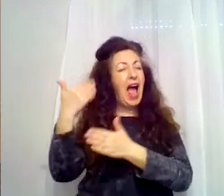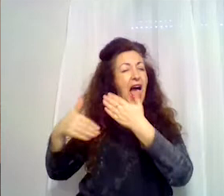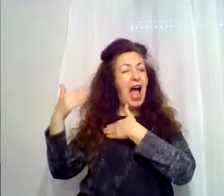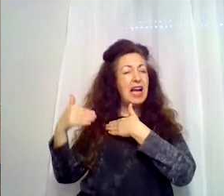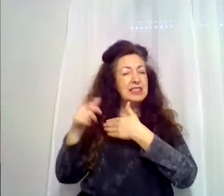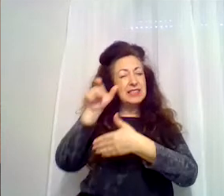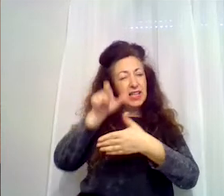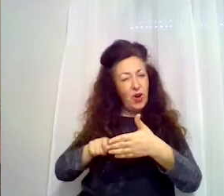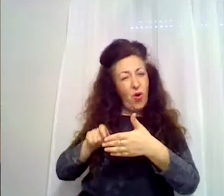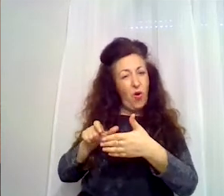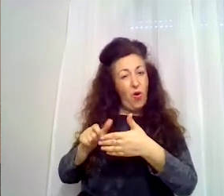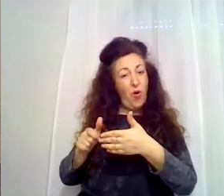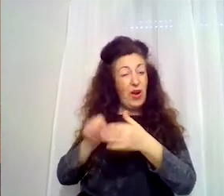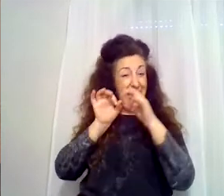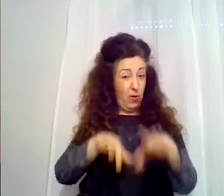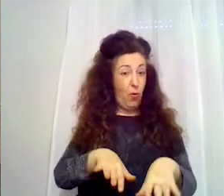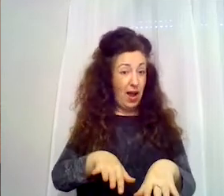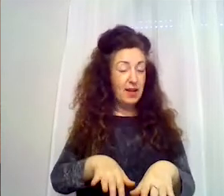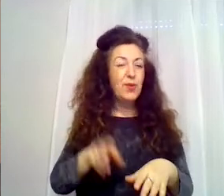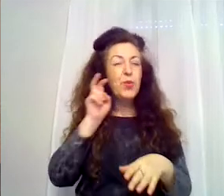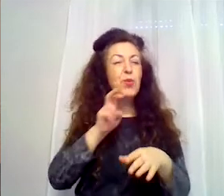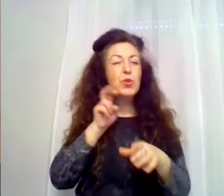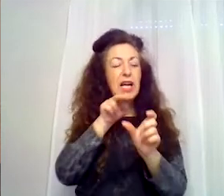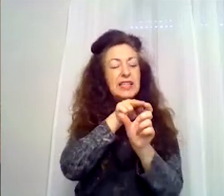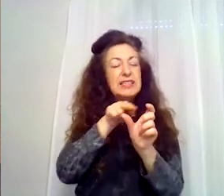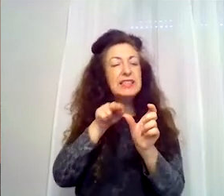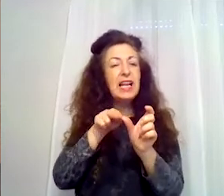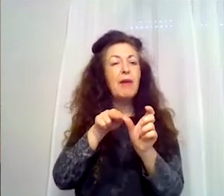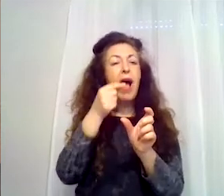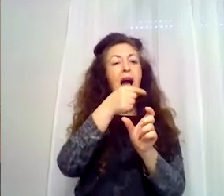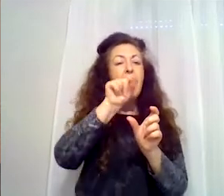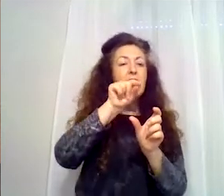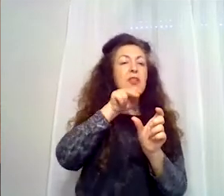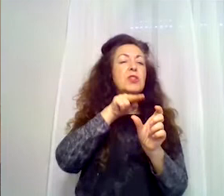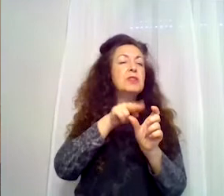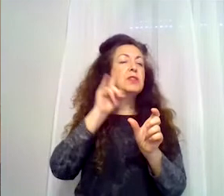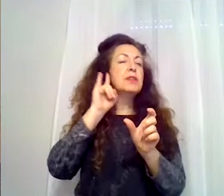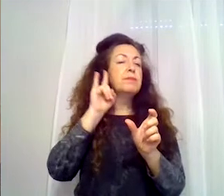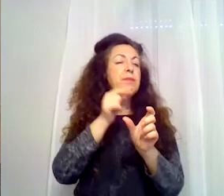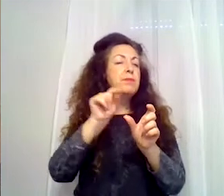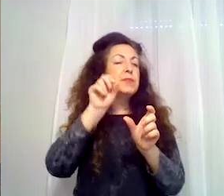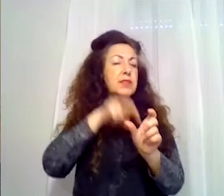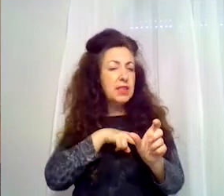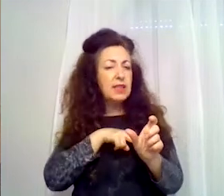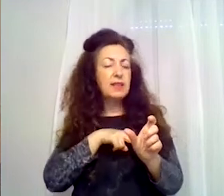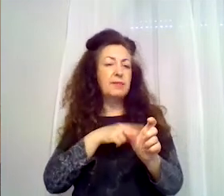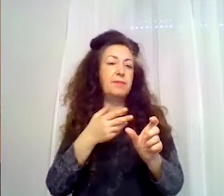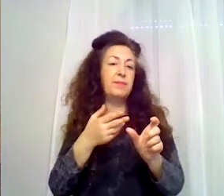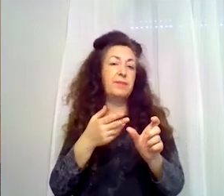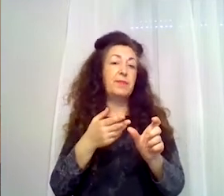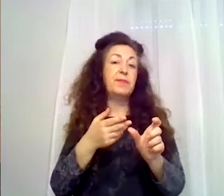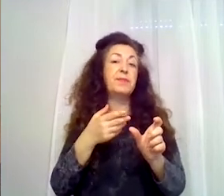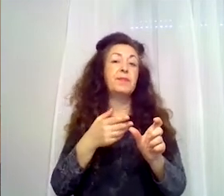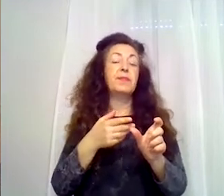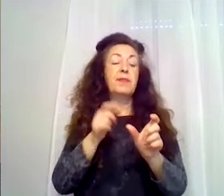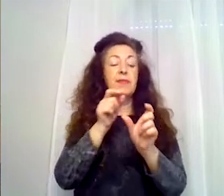incluso poemas tan sonoros como la Eneida de Virgilio, que incluso con el ritmo acentual que luego imitó